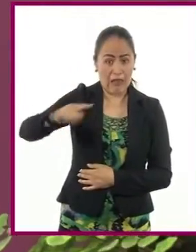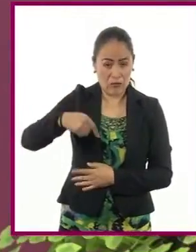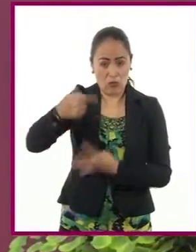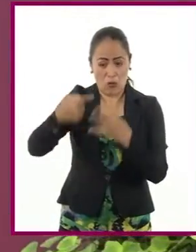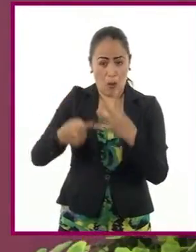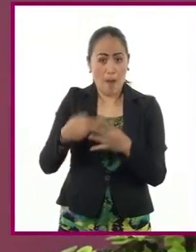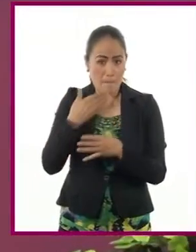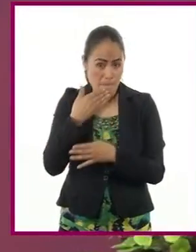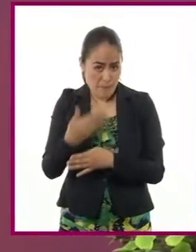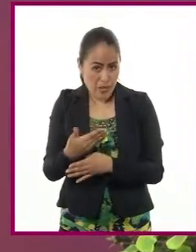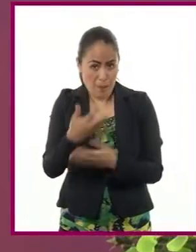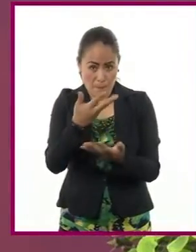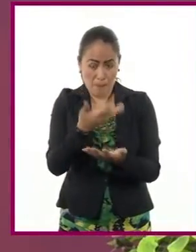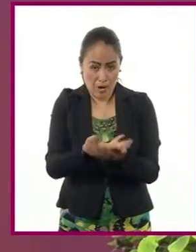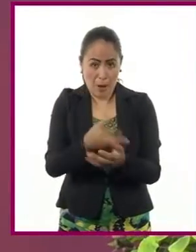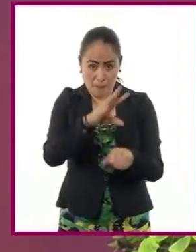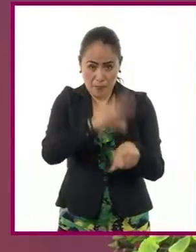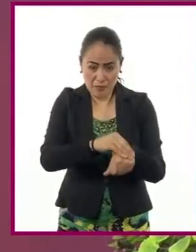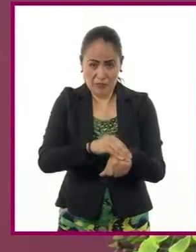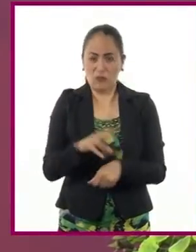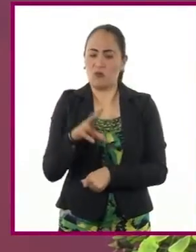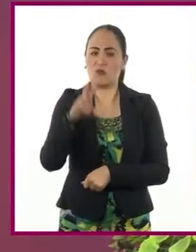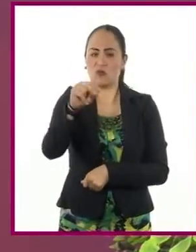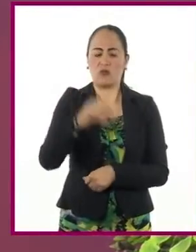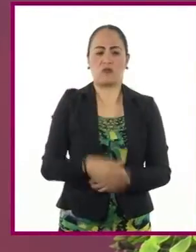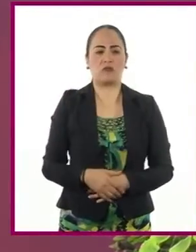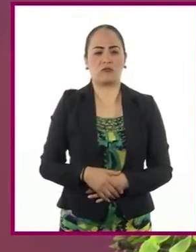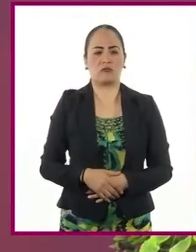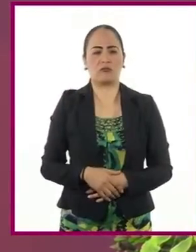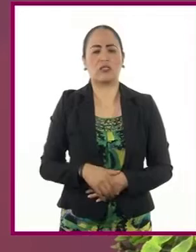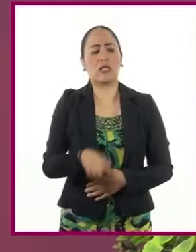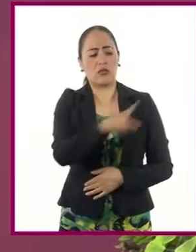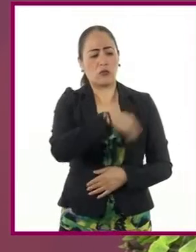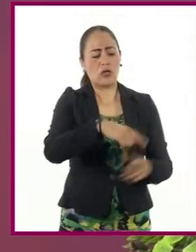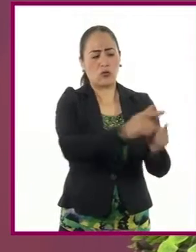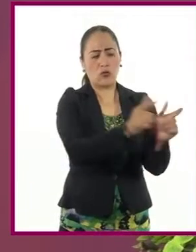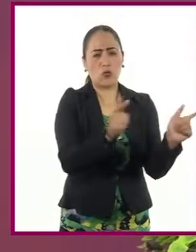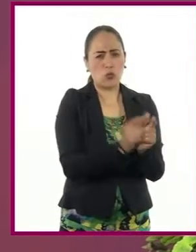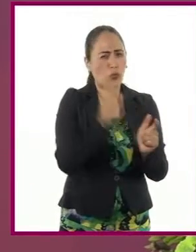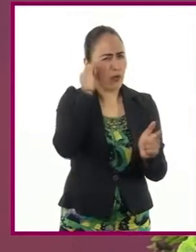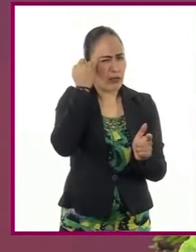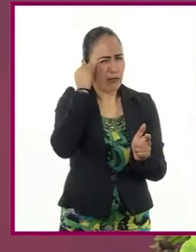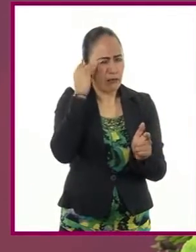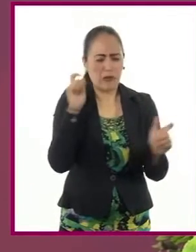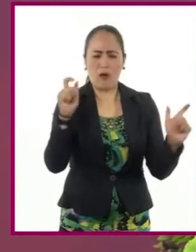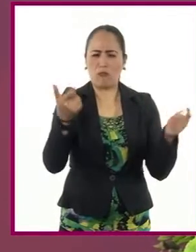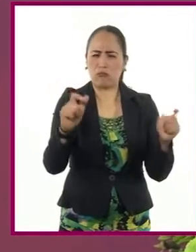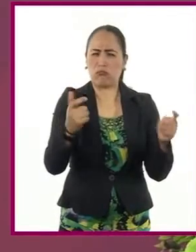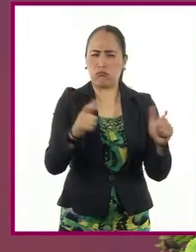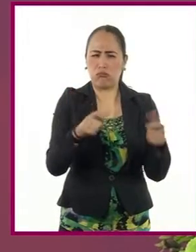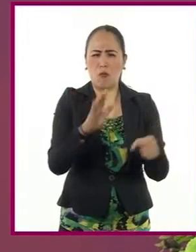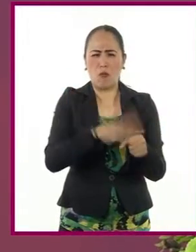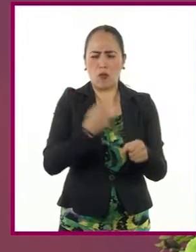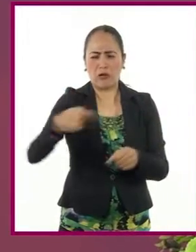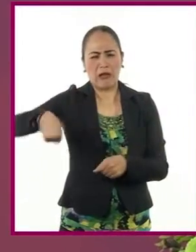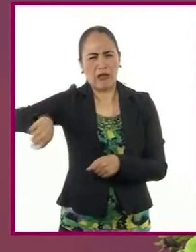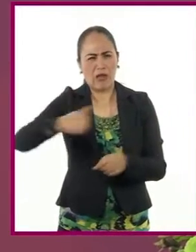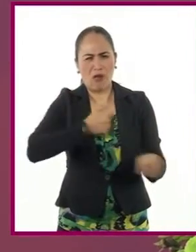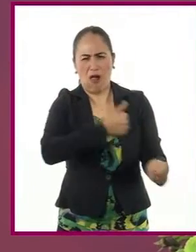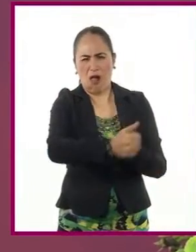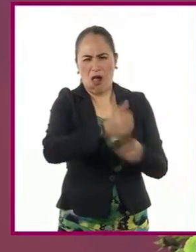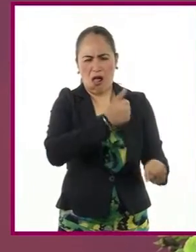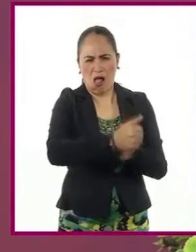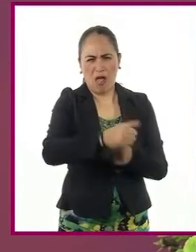cumplió. La población indígena se redujo debido a los maltratos y epidemias, y aunque la